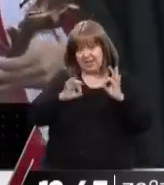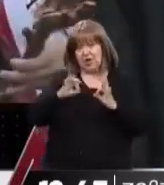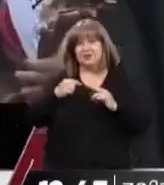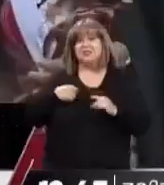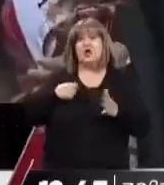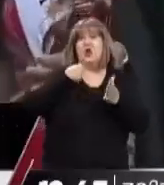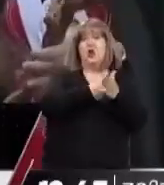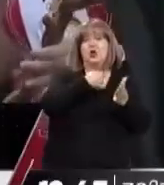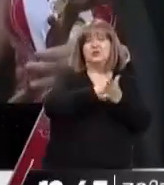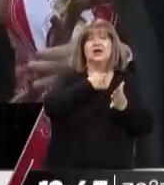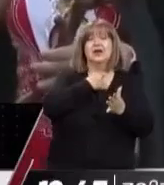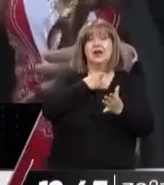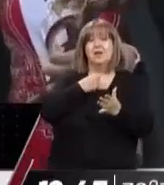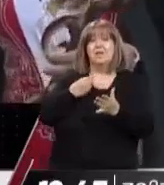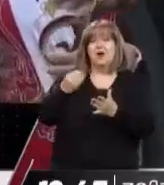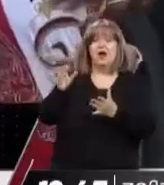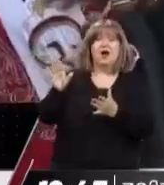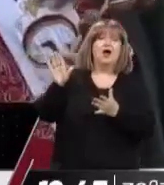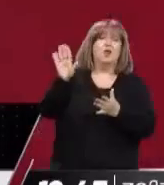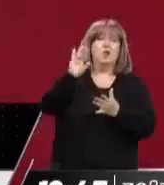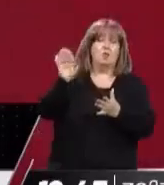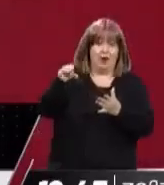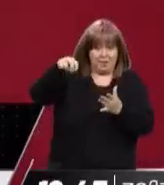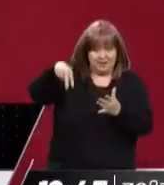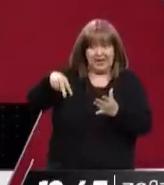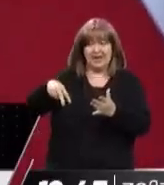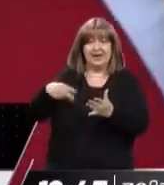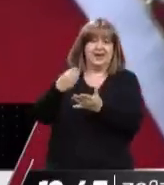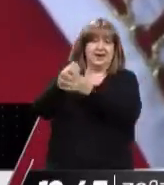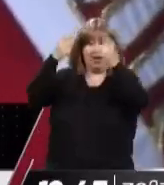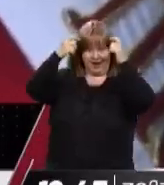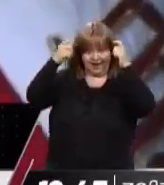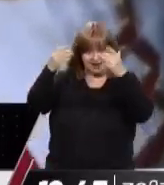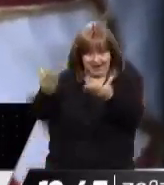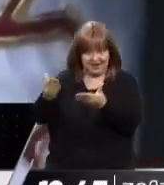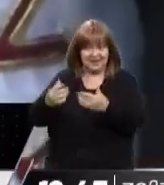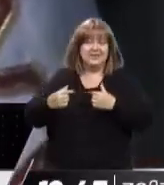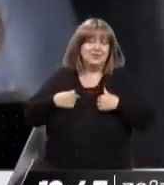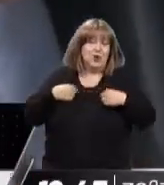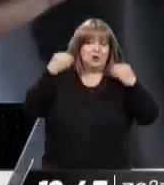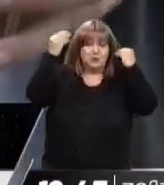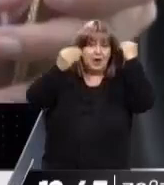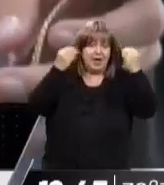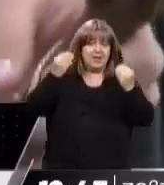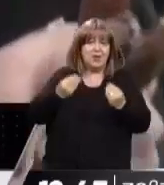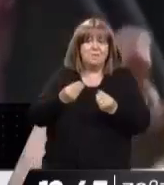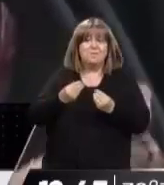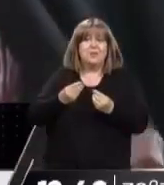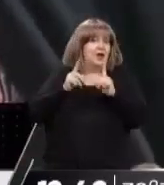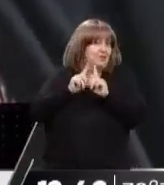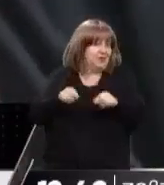fue que Guaymallén tenga reina, lo conseguimos. Pero bueno, o sea, hay que ser sincera y objetiva. Mi sueño no se